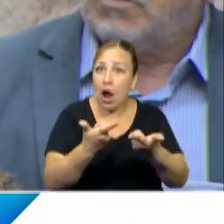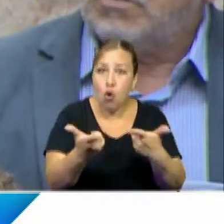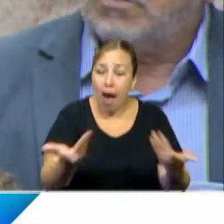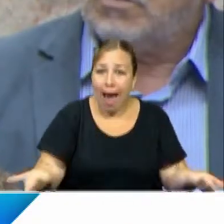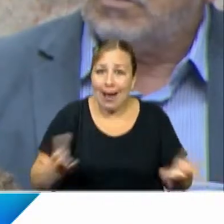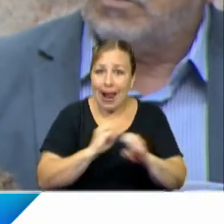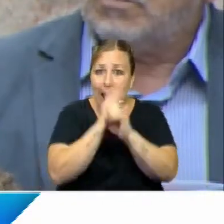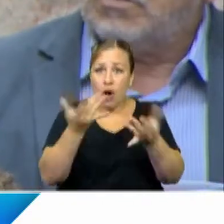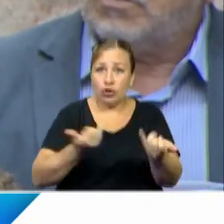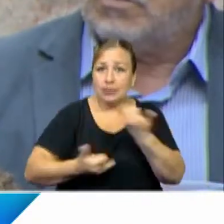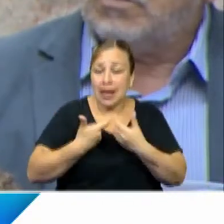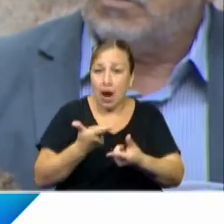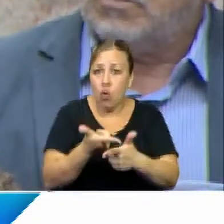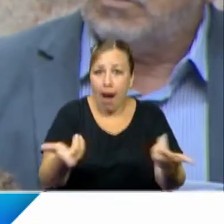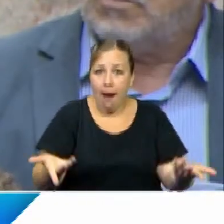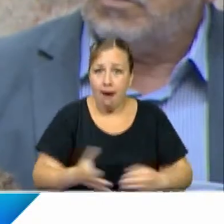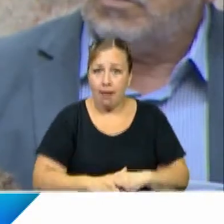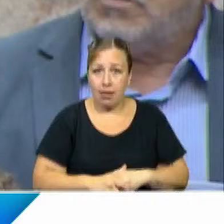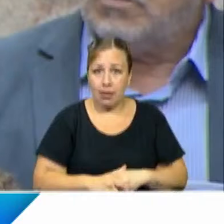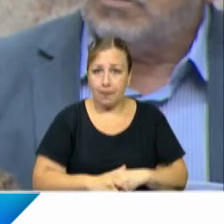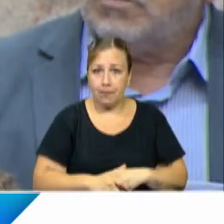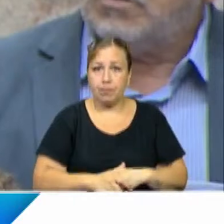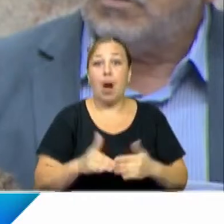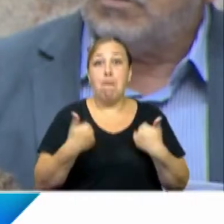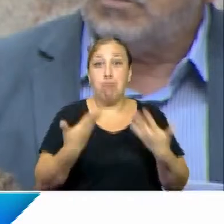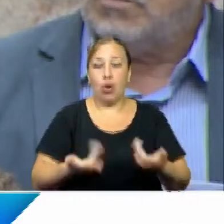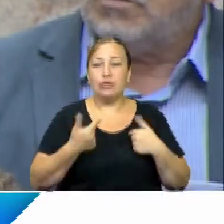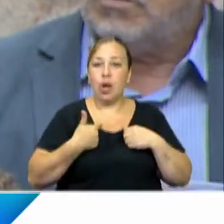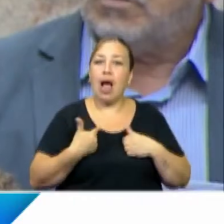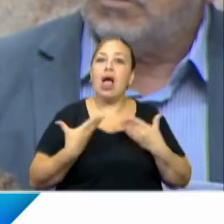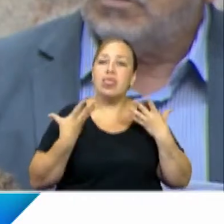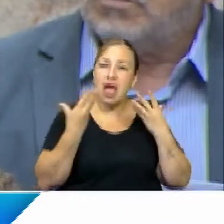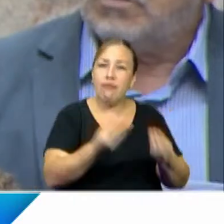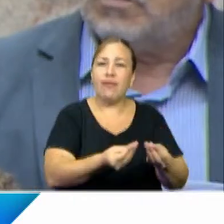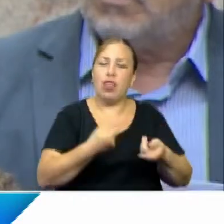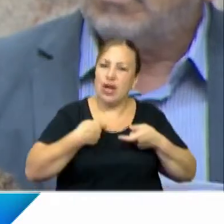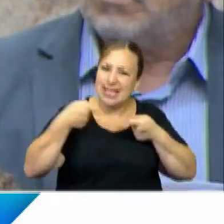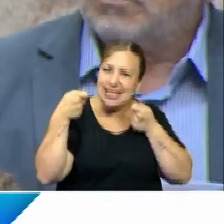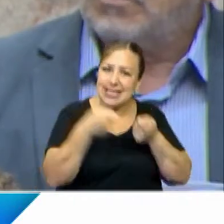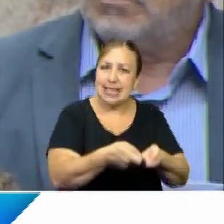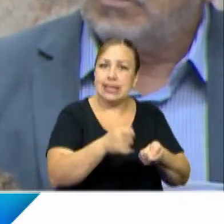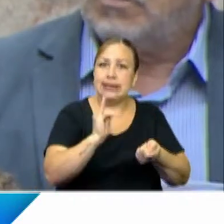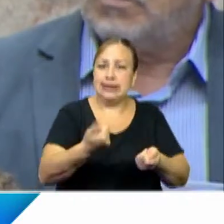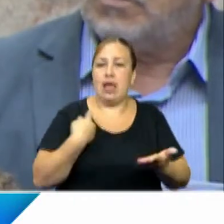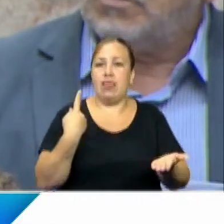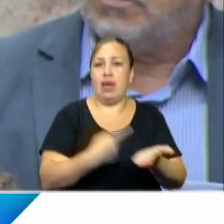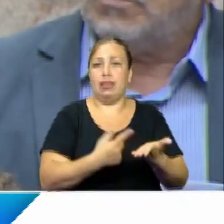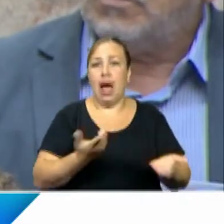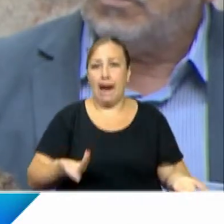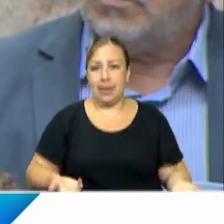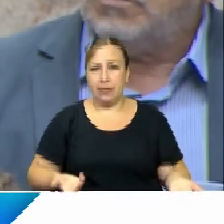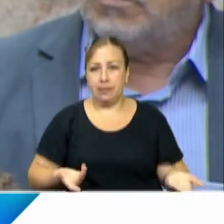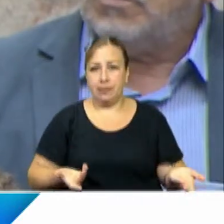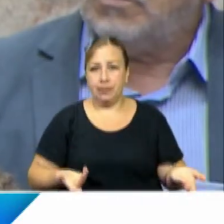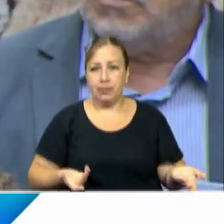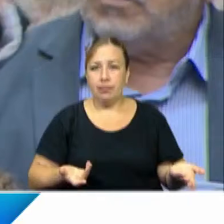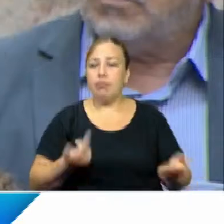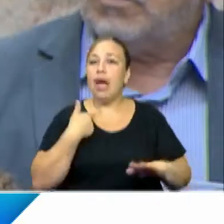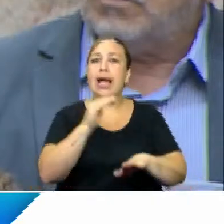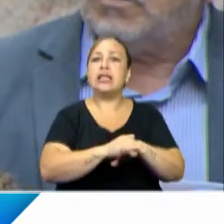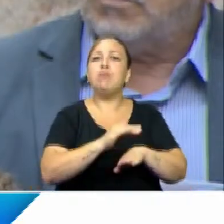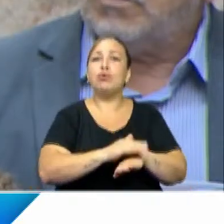esto. Por eso vengo a defender, a insistir con nuestro dictamen. Y lo hago